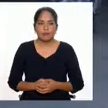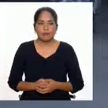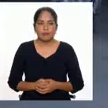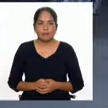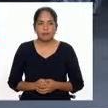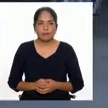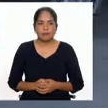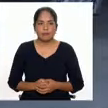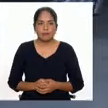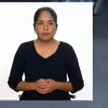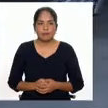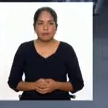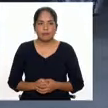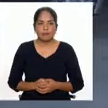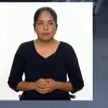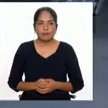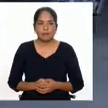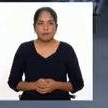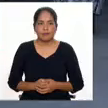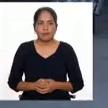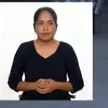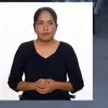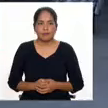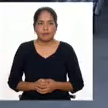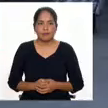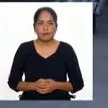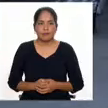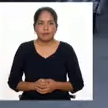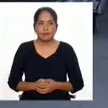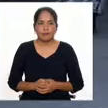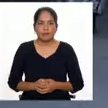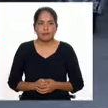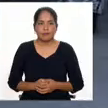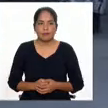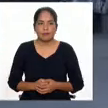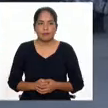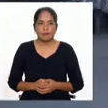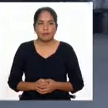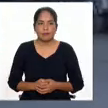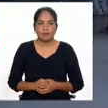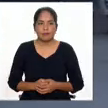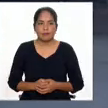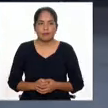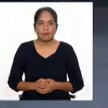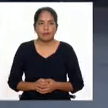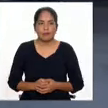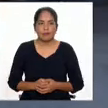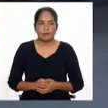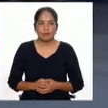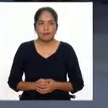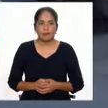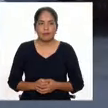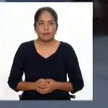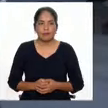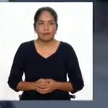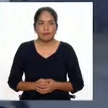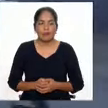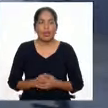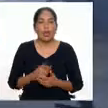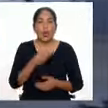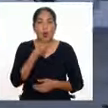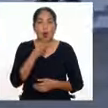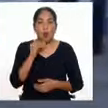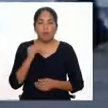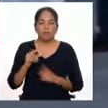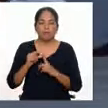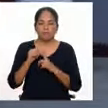ora a vintanzipanco aca atalaya aquí. Pasón aquí. Ahí escuchamos las palabras de estos jóvenes.